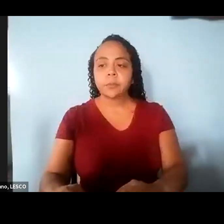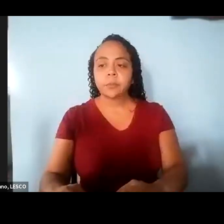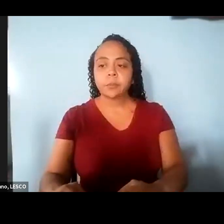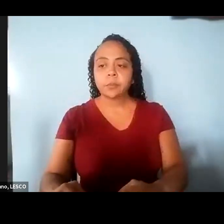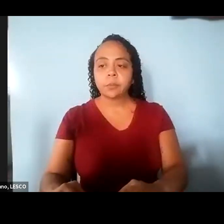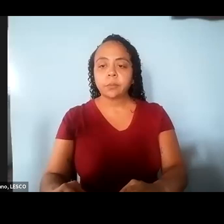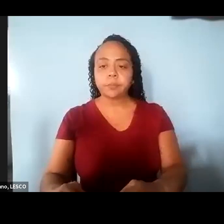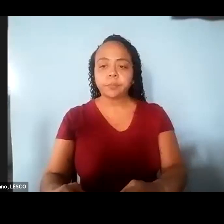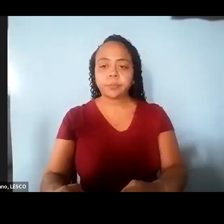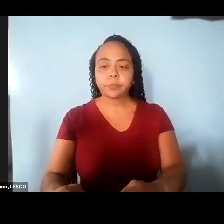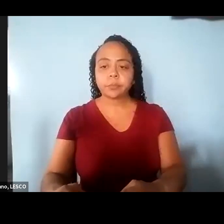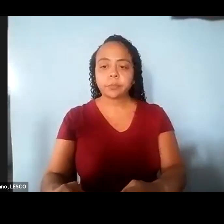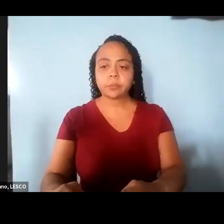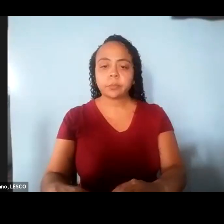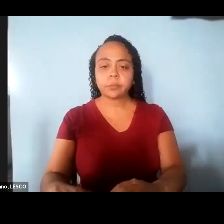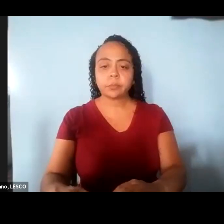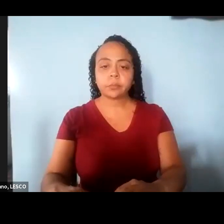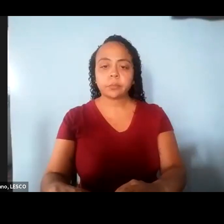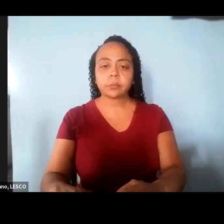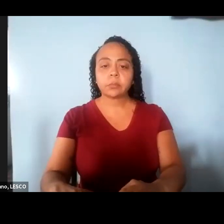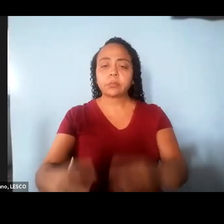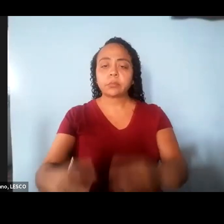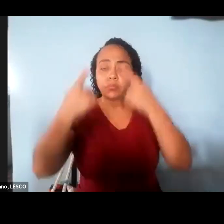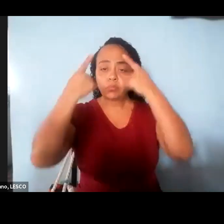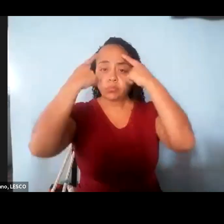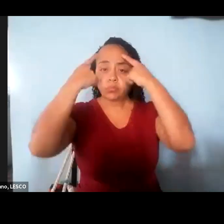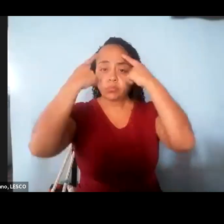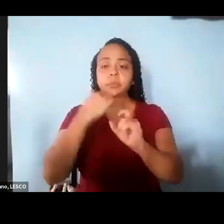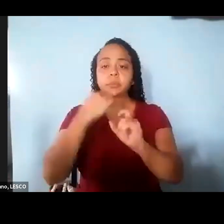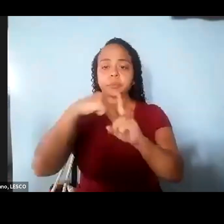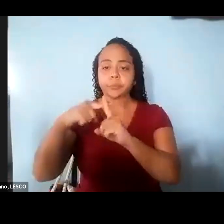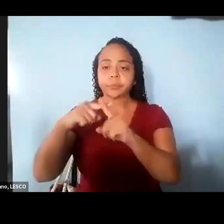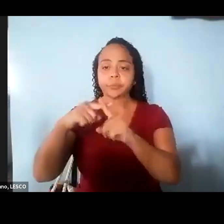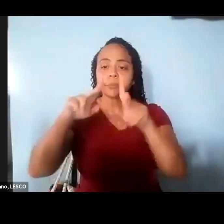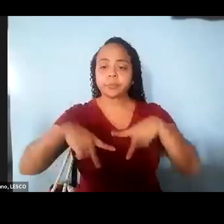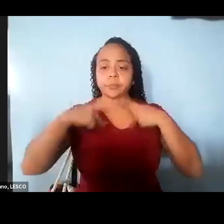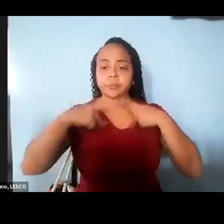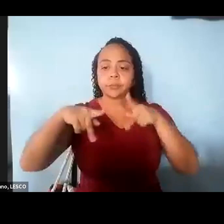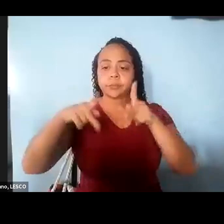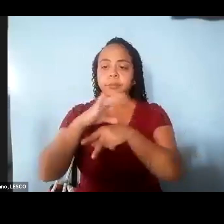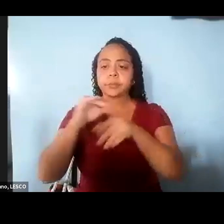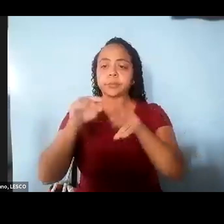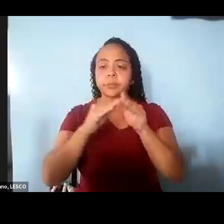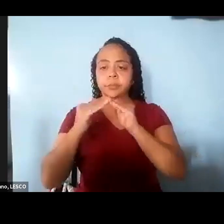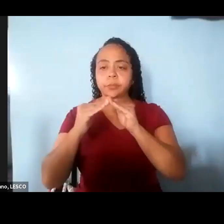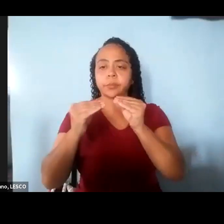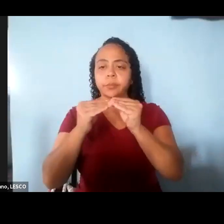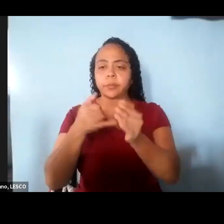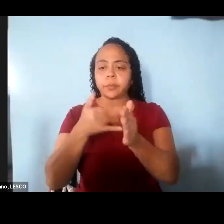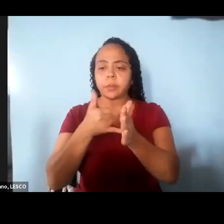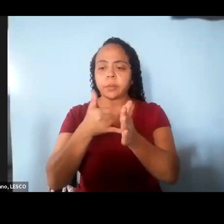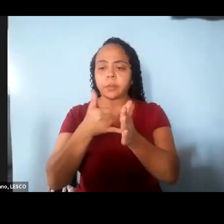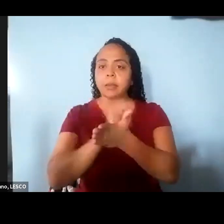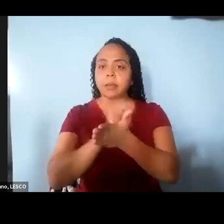para generar acciones para lograr un impacto positivo en la vida de las personas y las poblaciones más vulnerables a los desastres